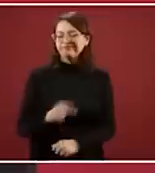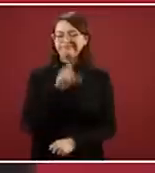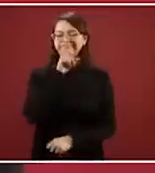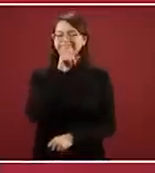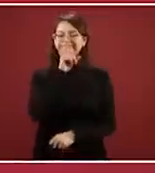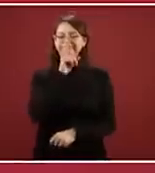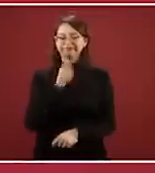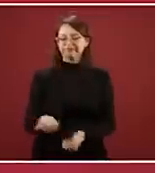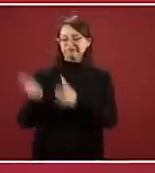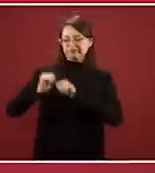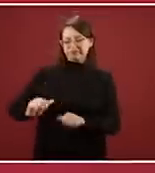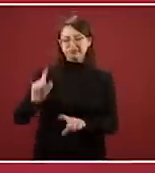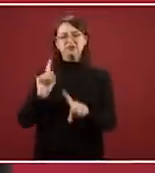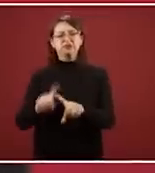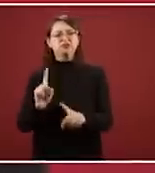El poder está